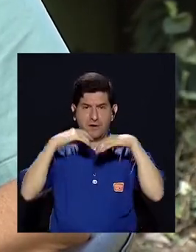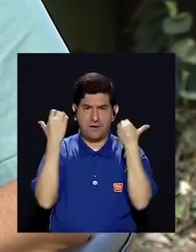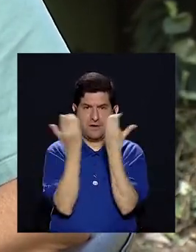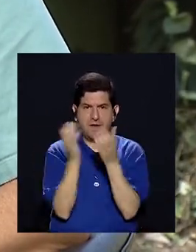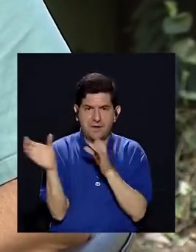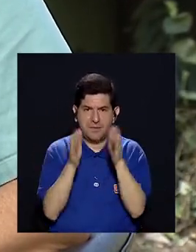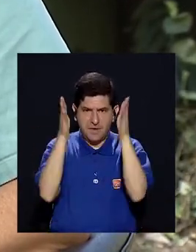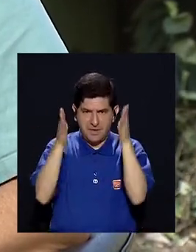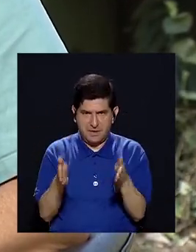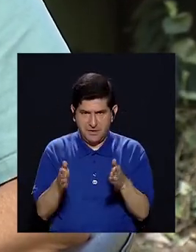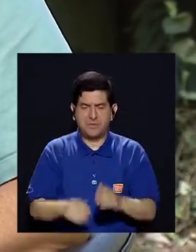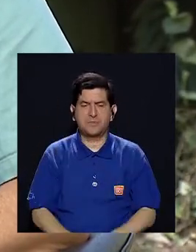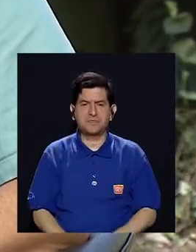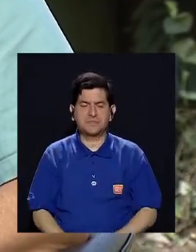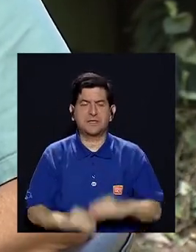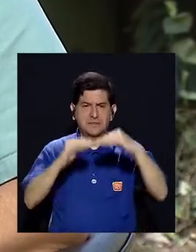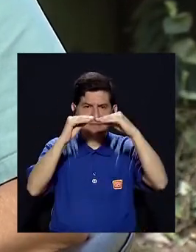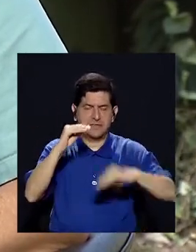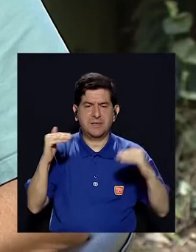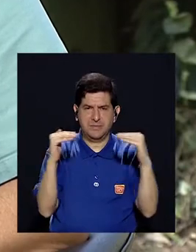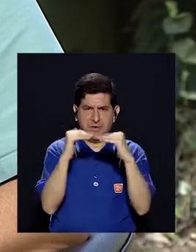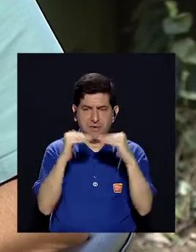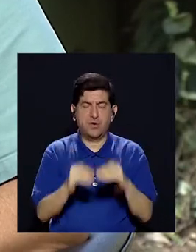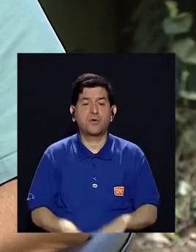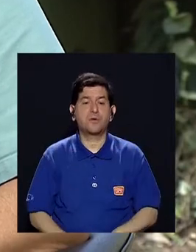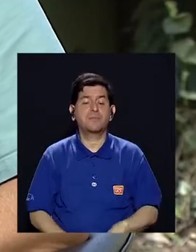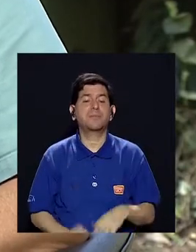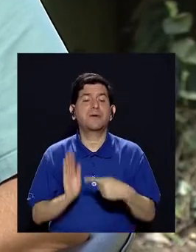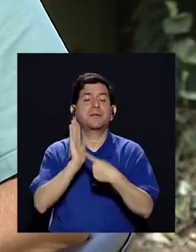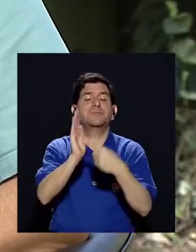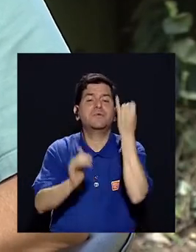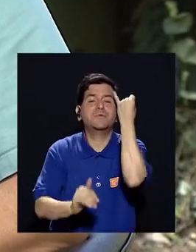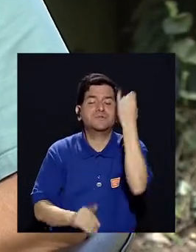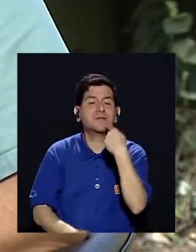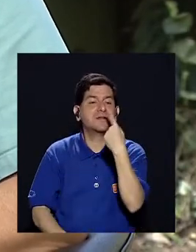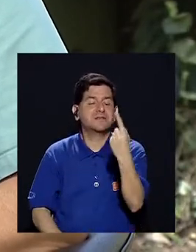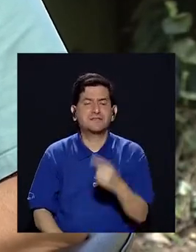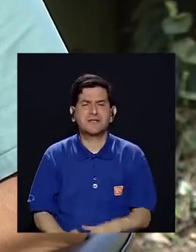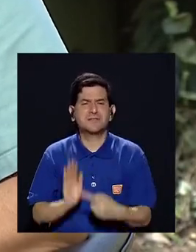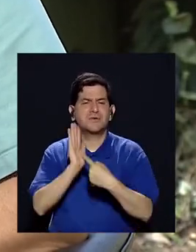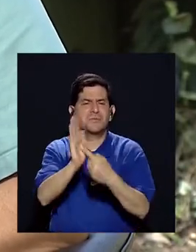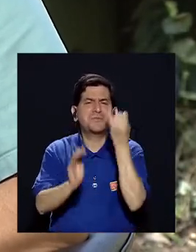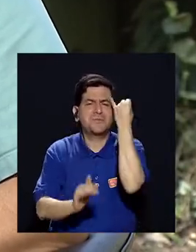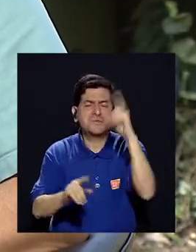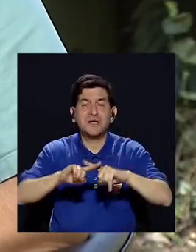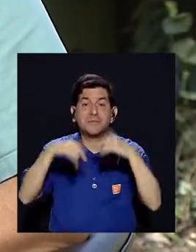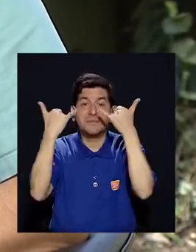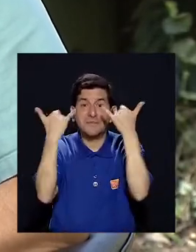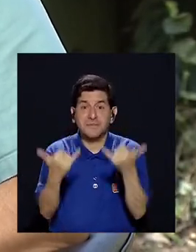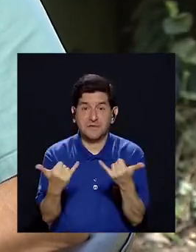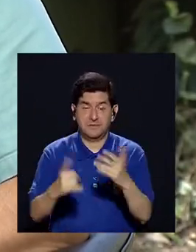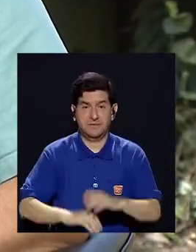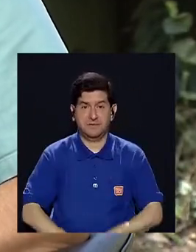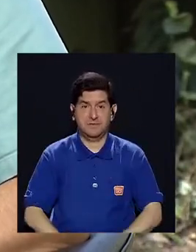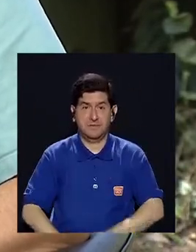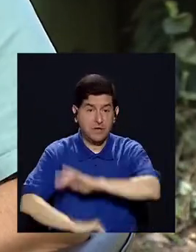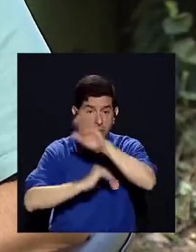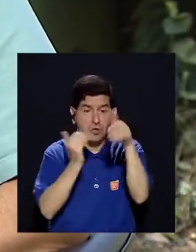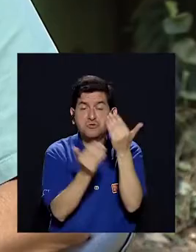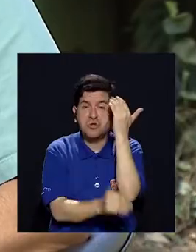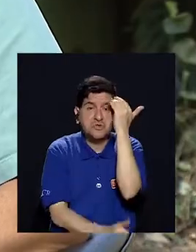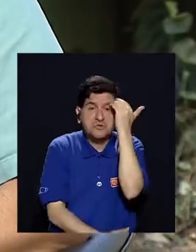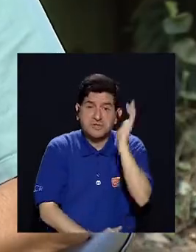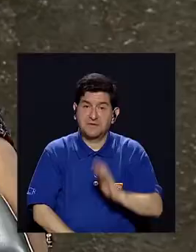Detallistas también, para indicarles, para venderles la idea. Pues nosotros hablábamos, vendámosle la idea, pero resulta que ya